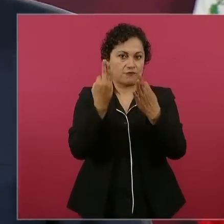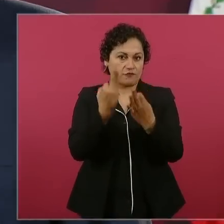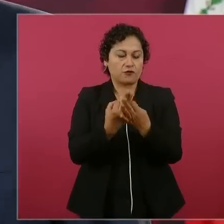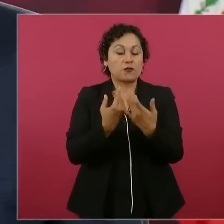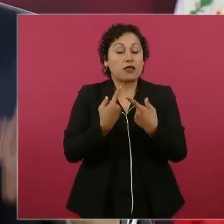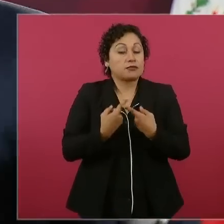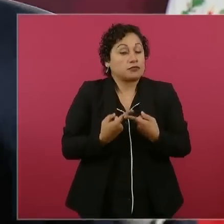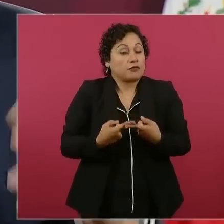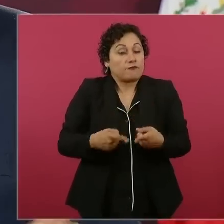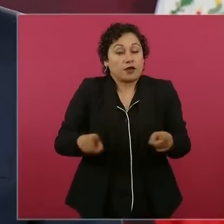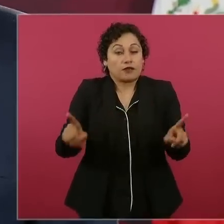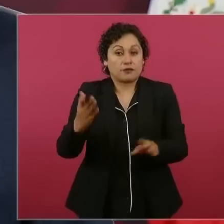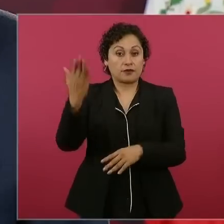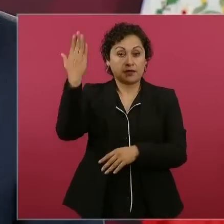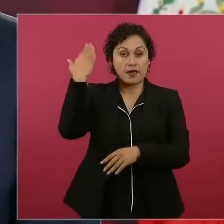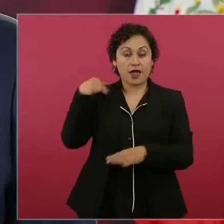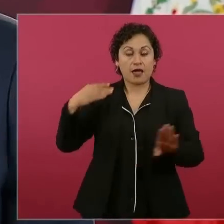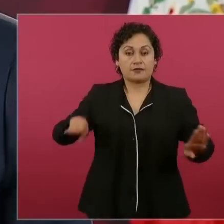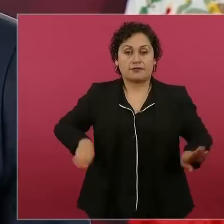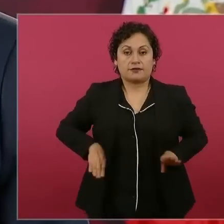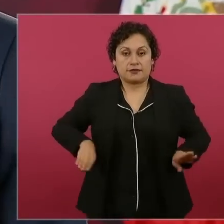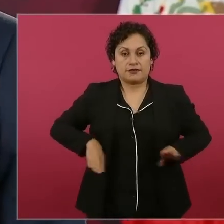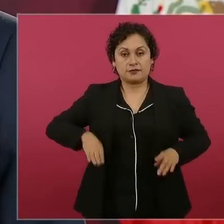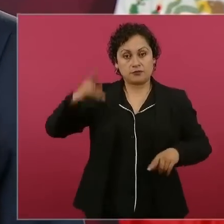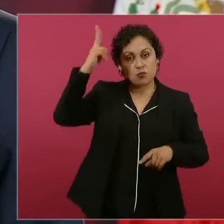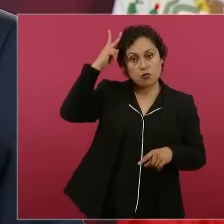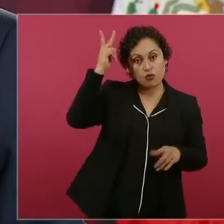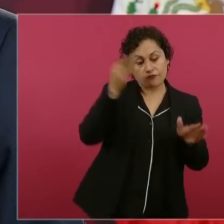al modelo neoliberal o neoporfirista,